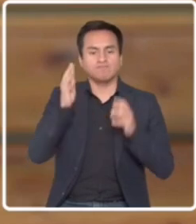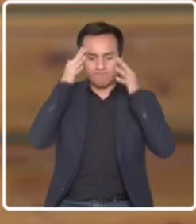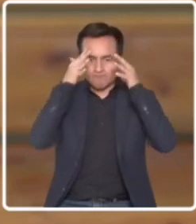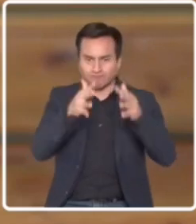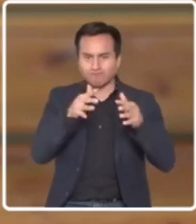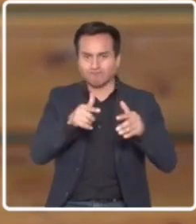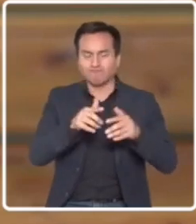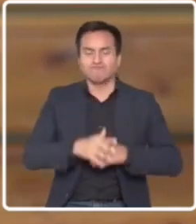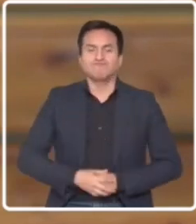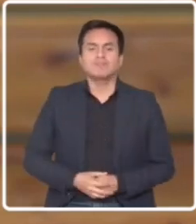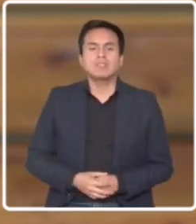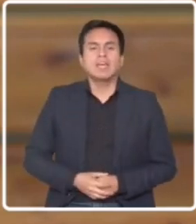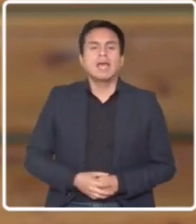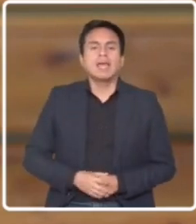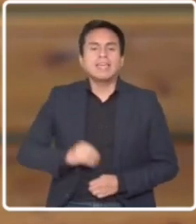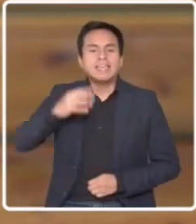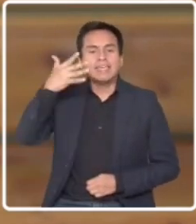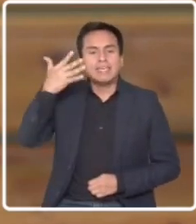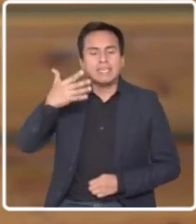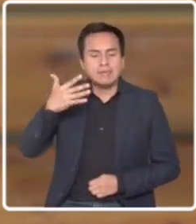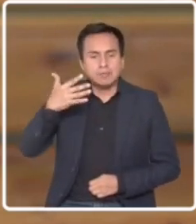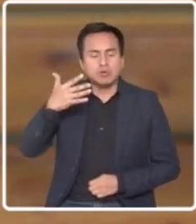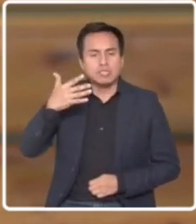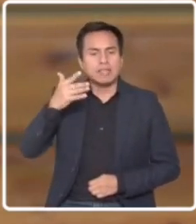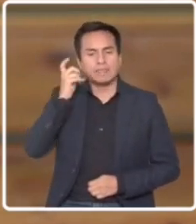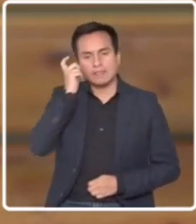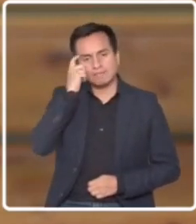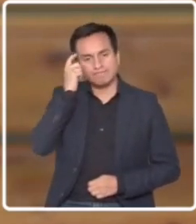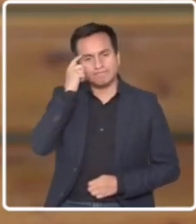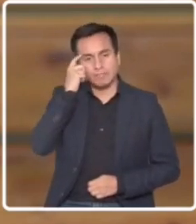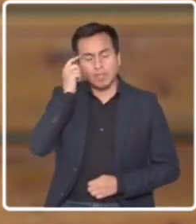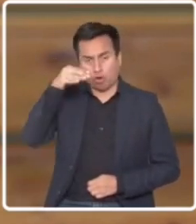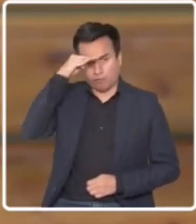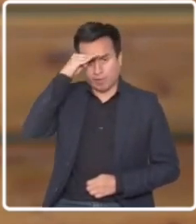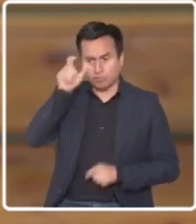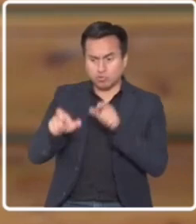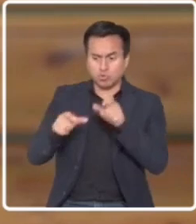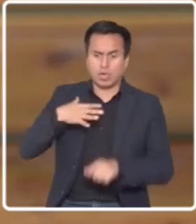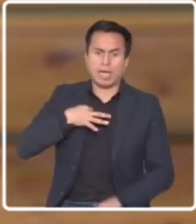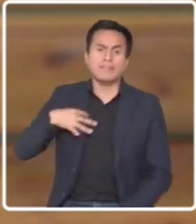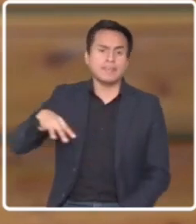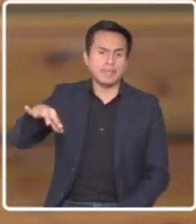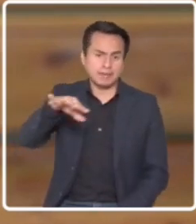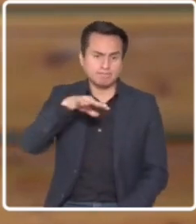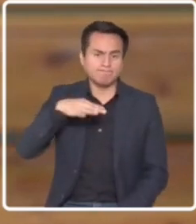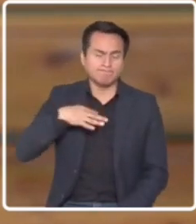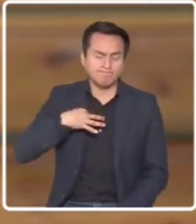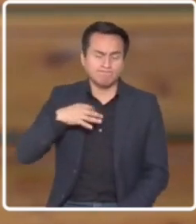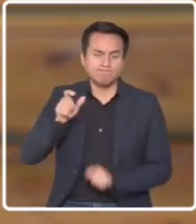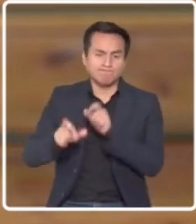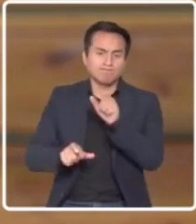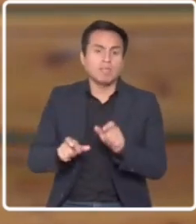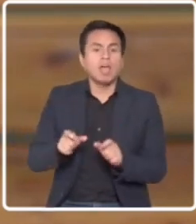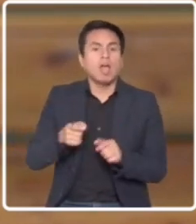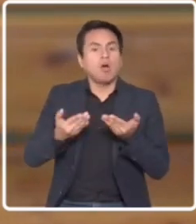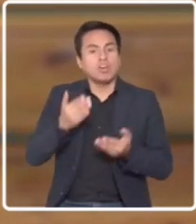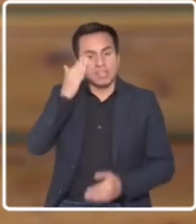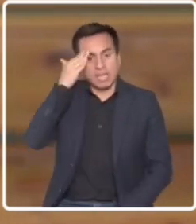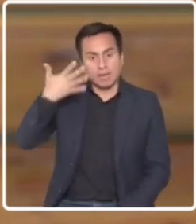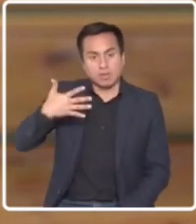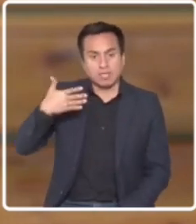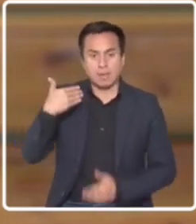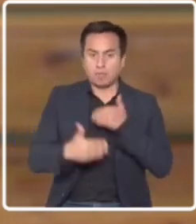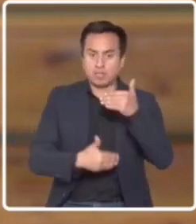cañón. Es importante que confiemos en la ciudadanía, es importante que hoy día